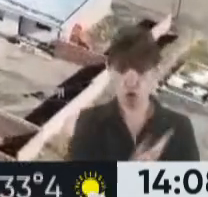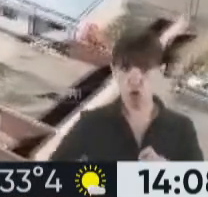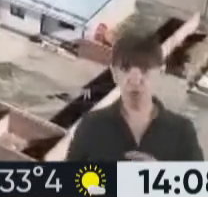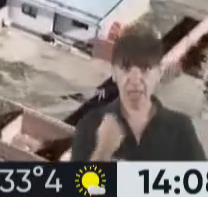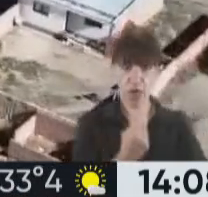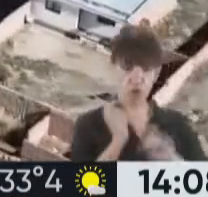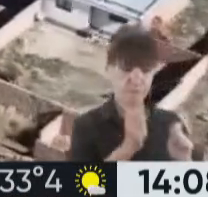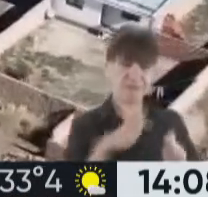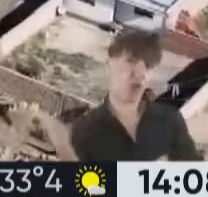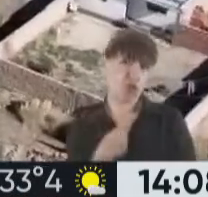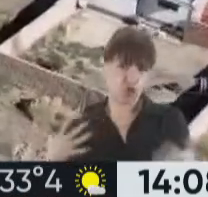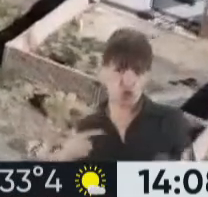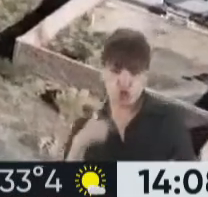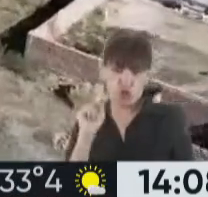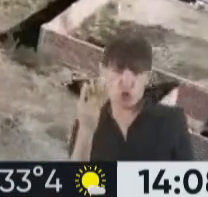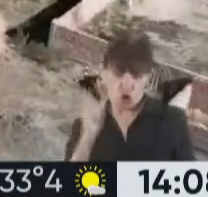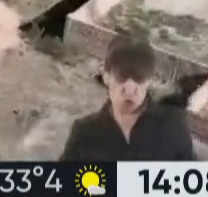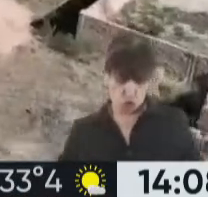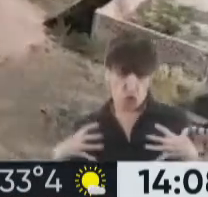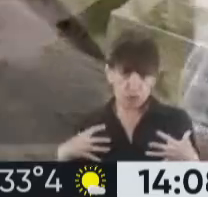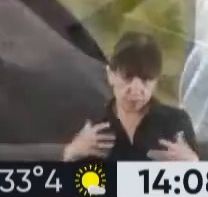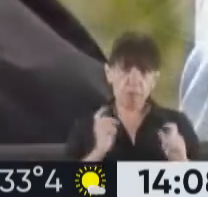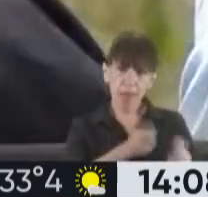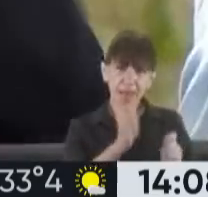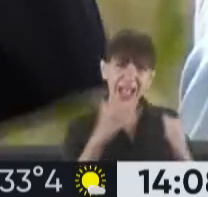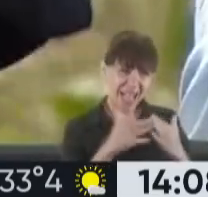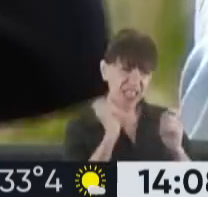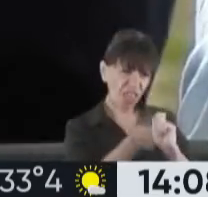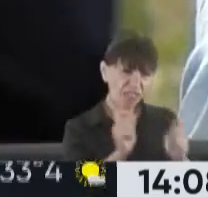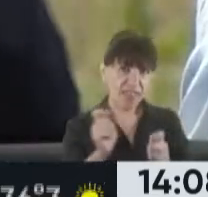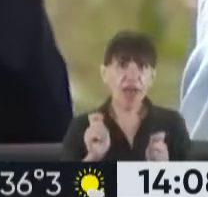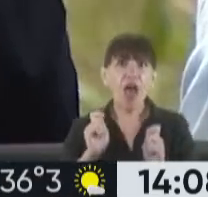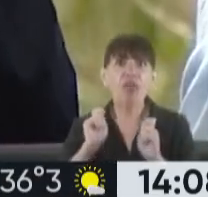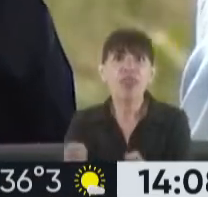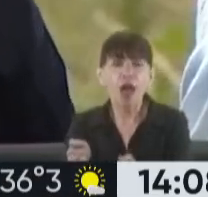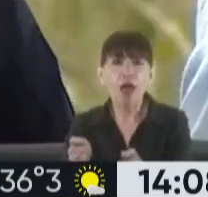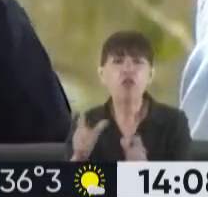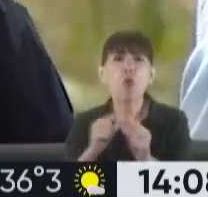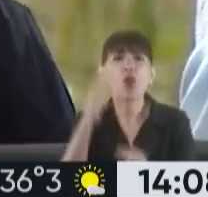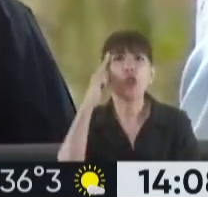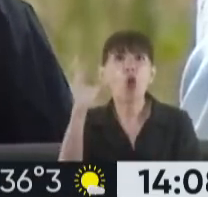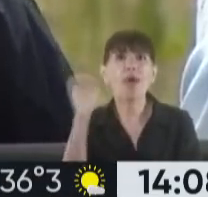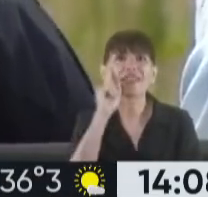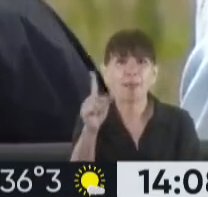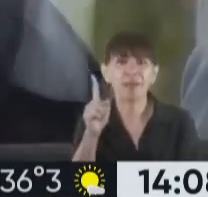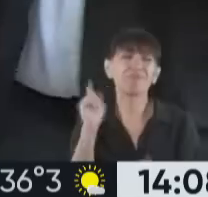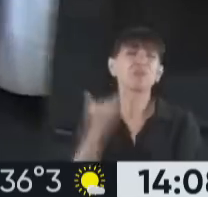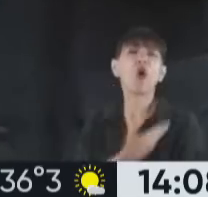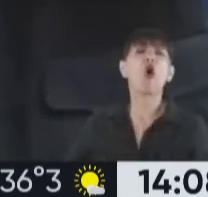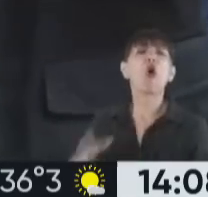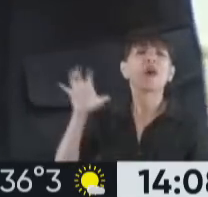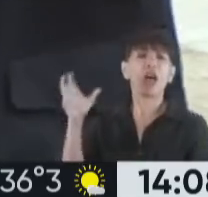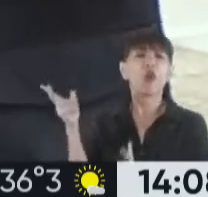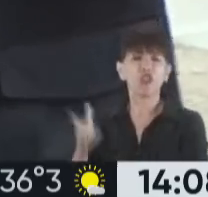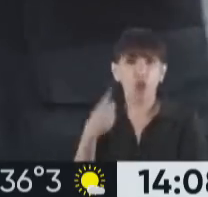gobierno, desde que somos gobierno. Y para poder lograr todas estas cosas, bien lo ha dicho el gobernador, hace